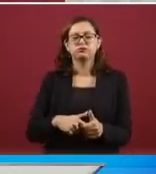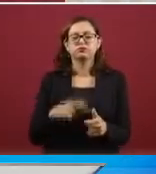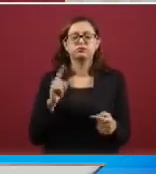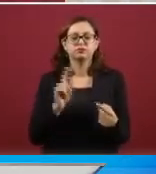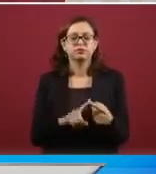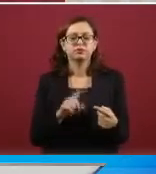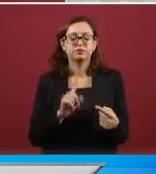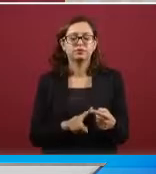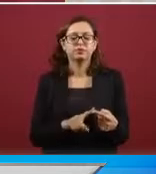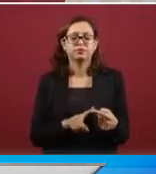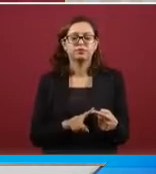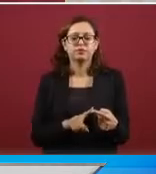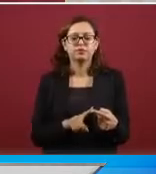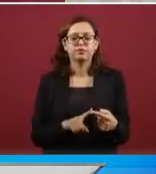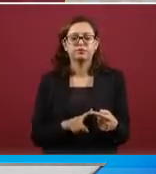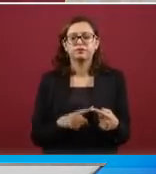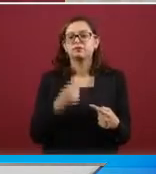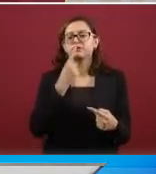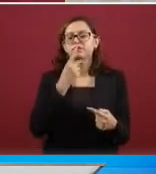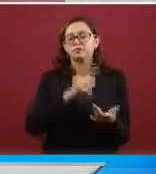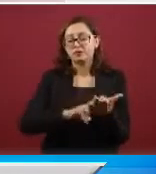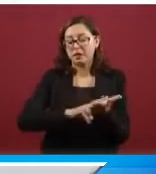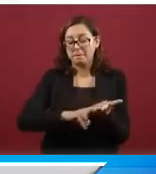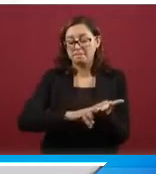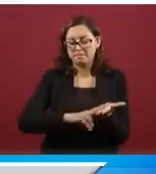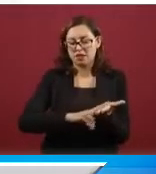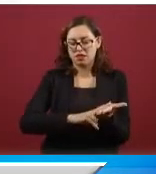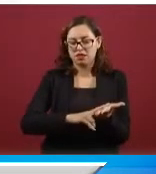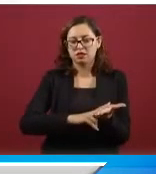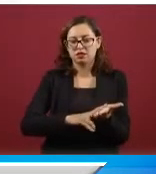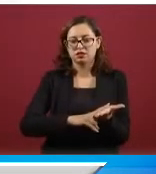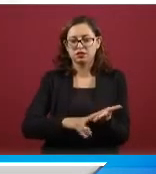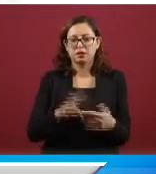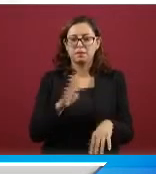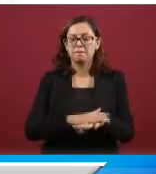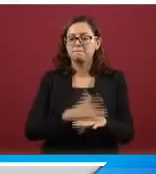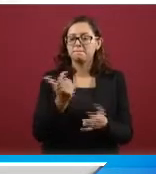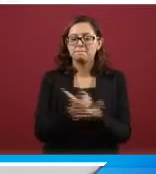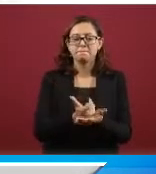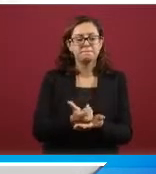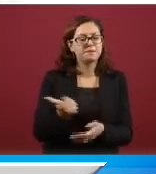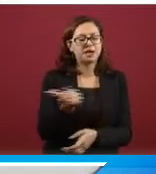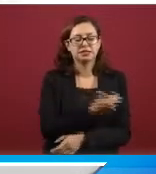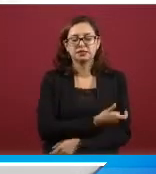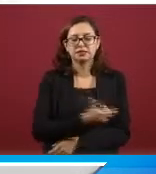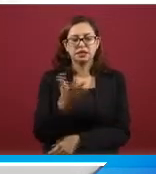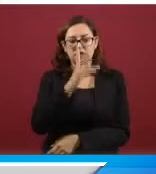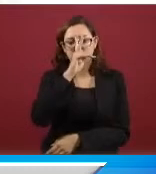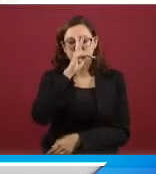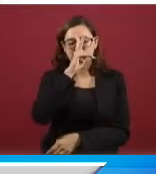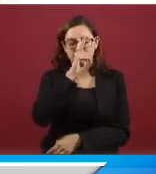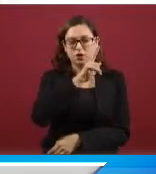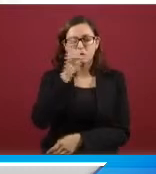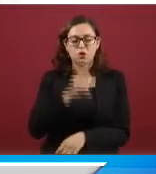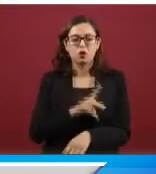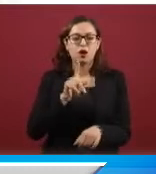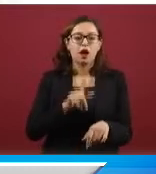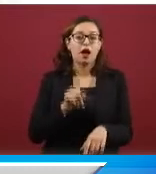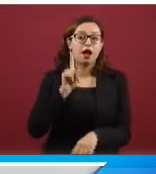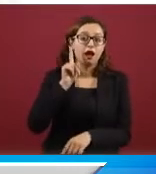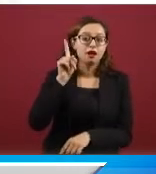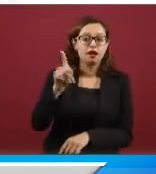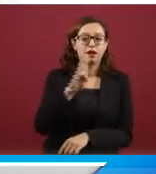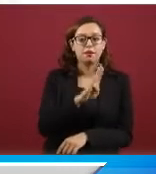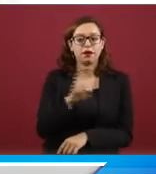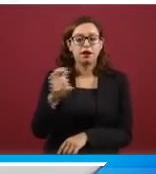Precios de las gasolinas y gas. Precio promedio por litro de gasolina del 29 de agosto al 4 de septiembre. Con precio alto,